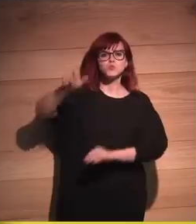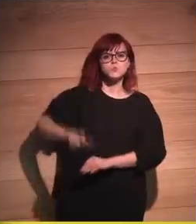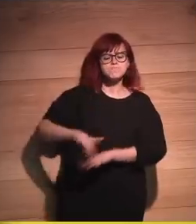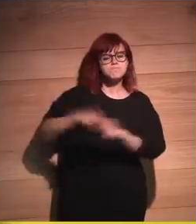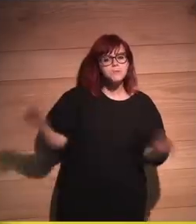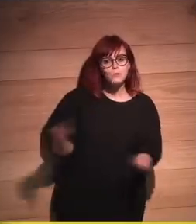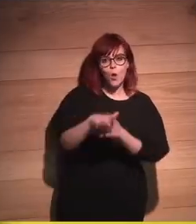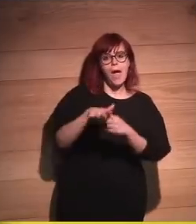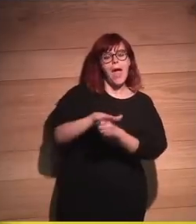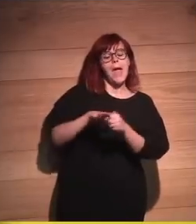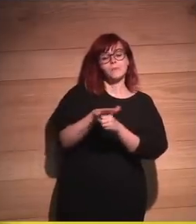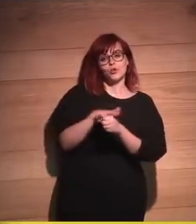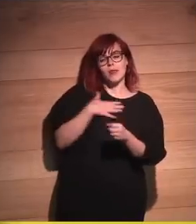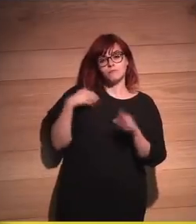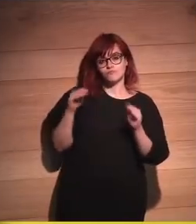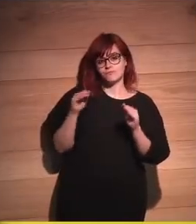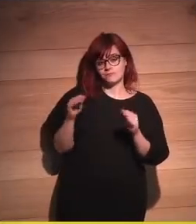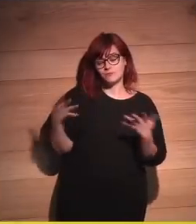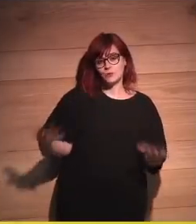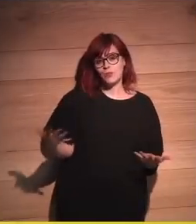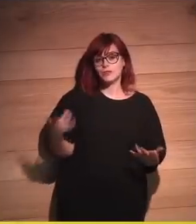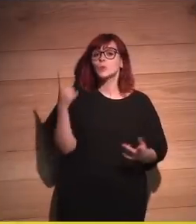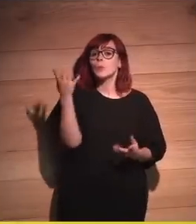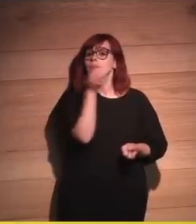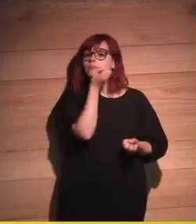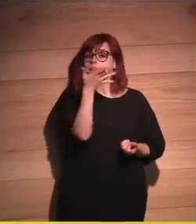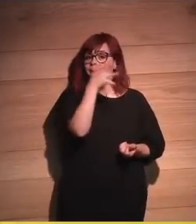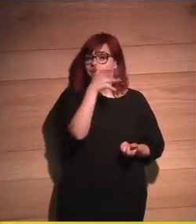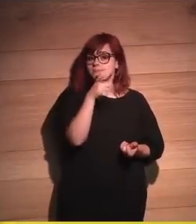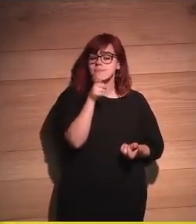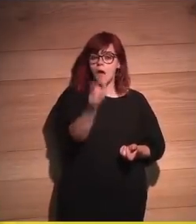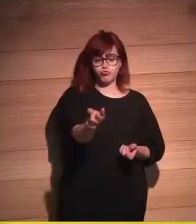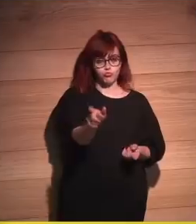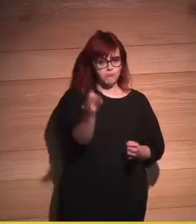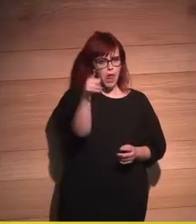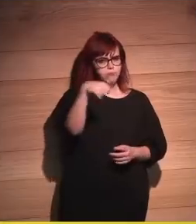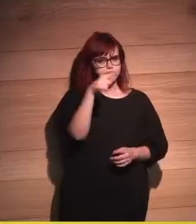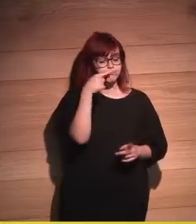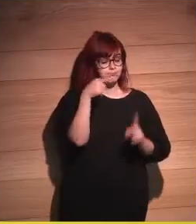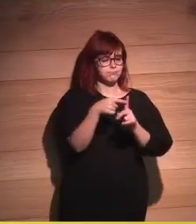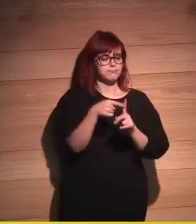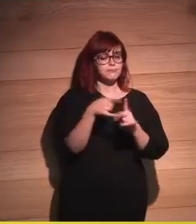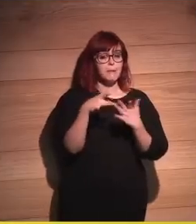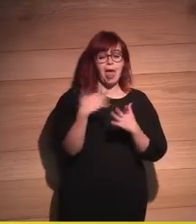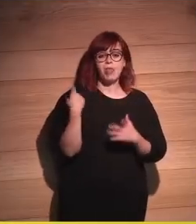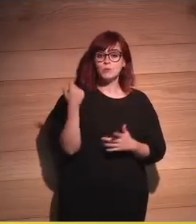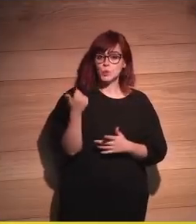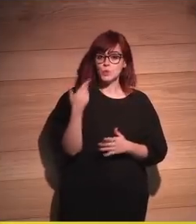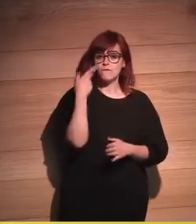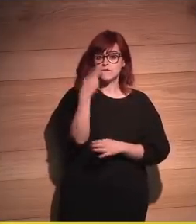de actuar en este campo. Les voy a dar un dato para que sirva de referencia. Hace poco